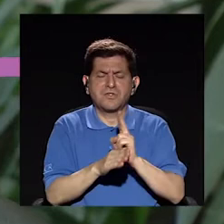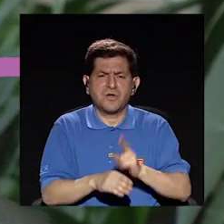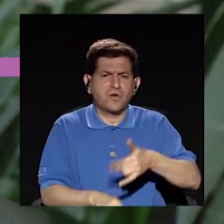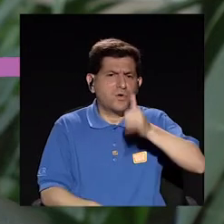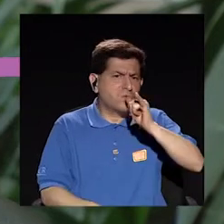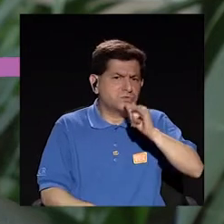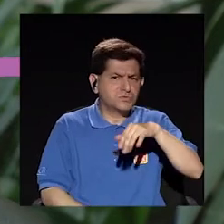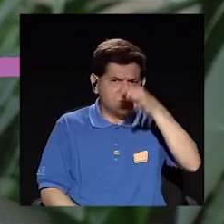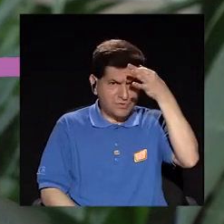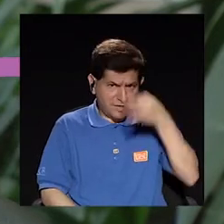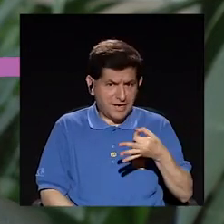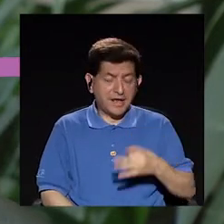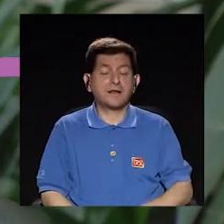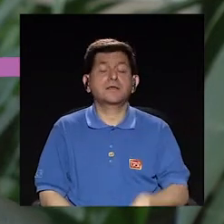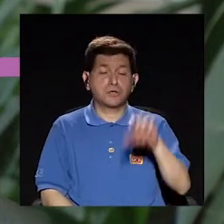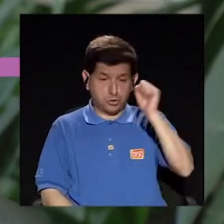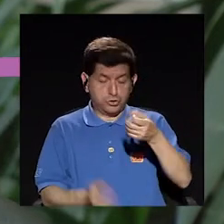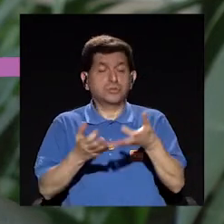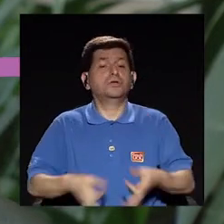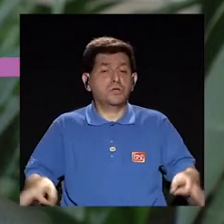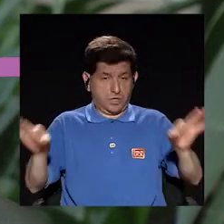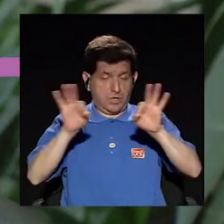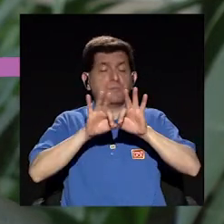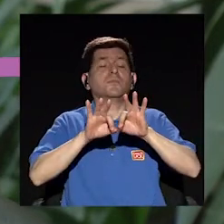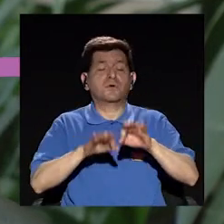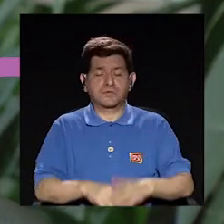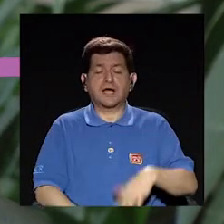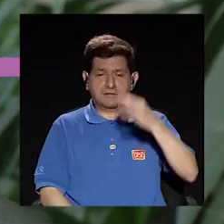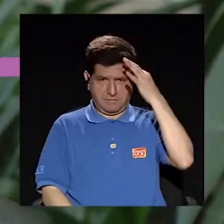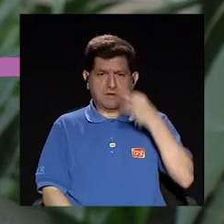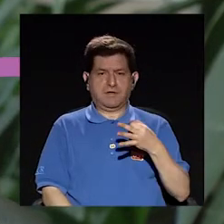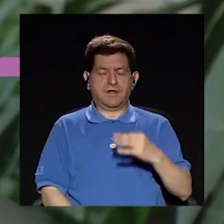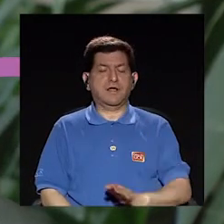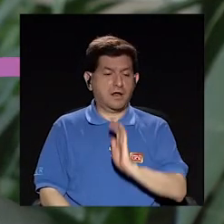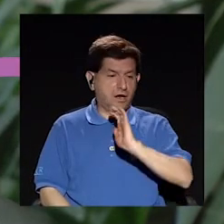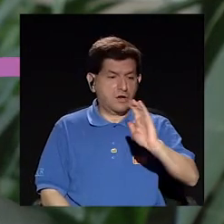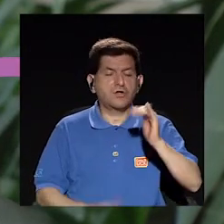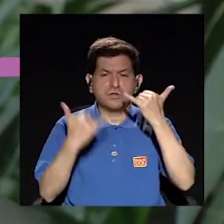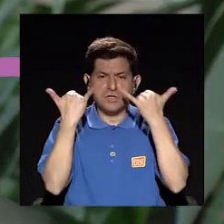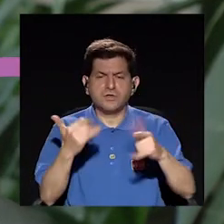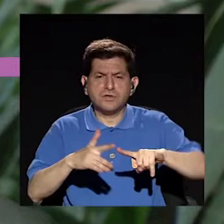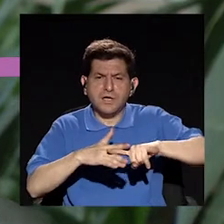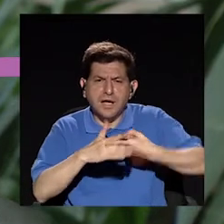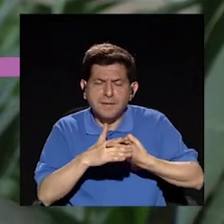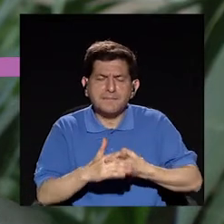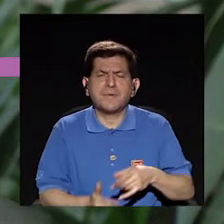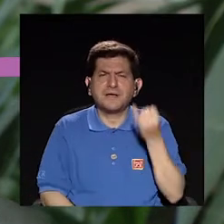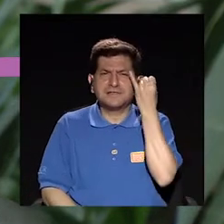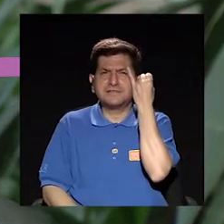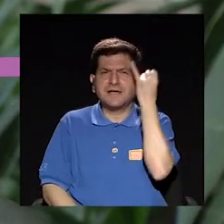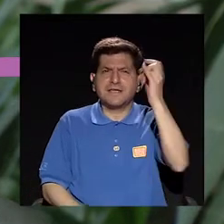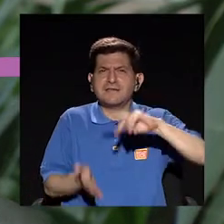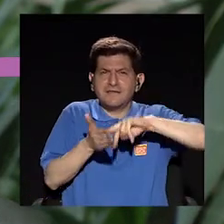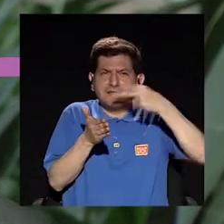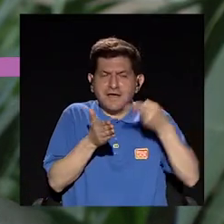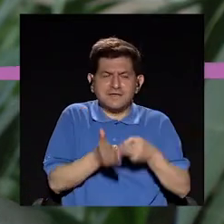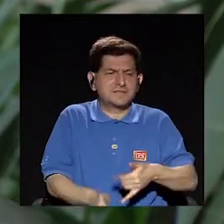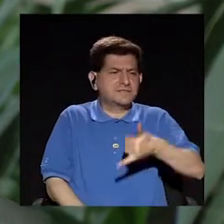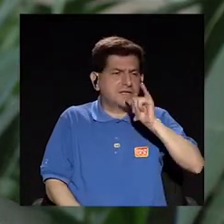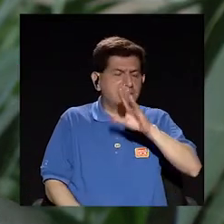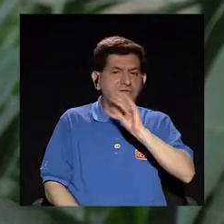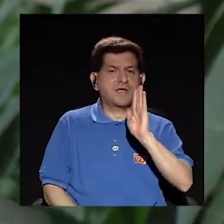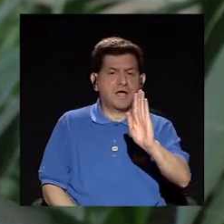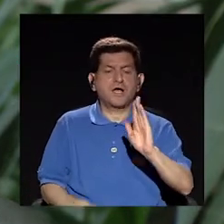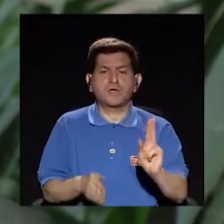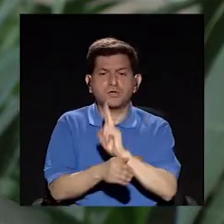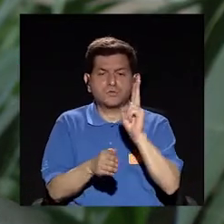consumo del alcohol? Nosotros creemos que sí es importante, ¿verdad? Uh-huh. Como les digo, los niños ya comienzan a formarse una idea de lo que es el alcohol y